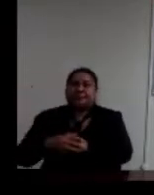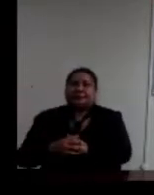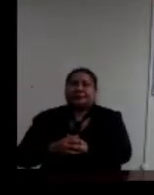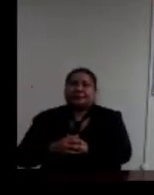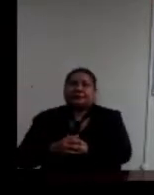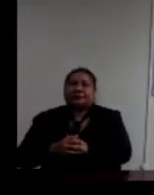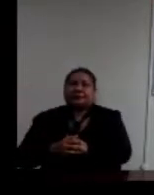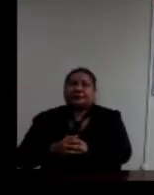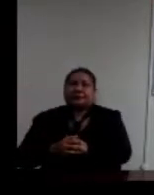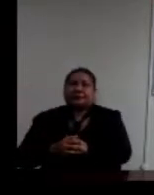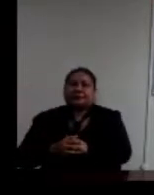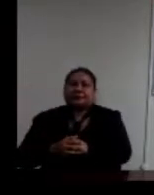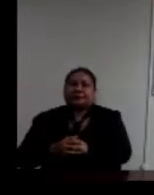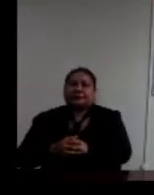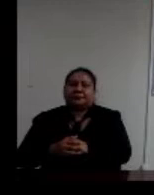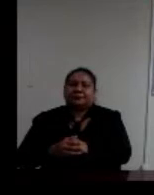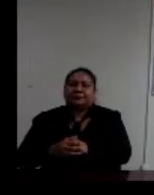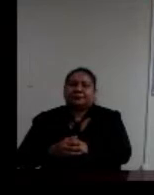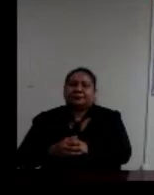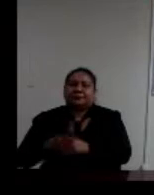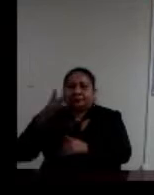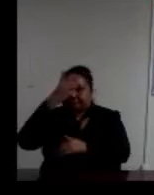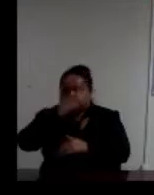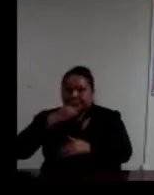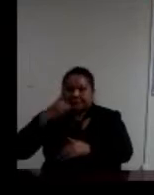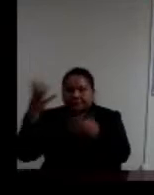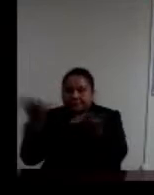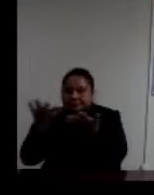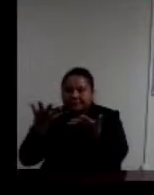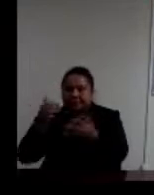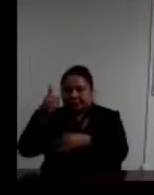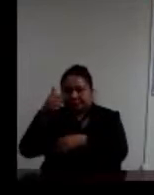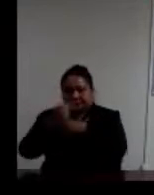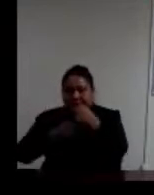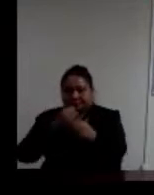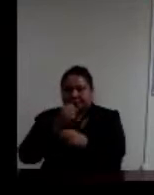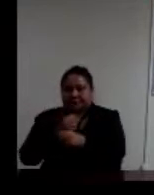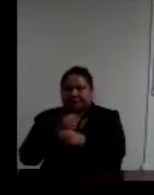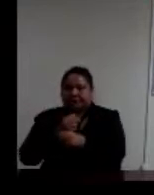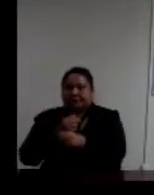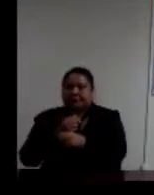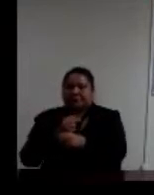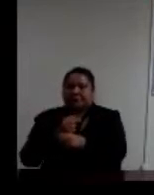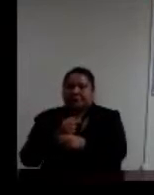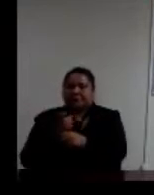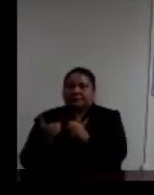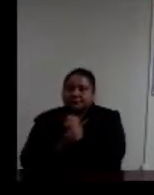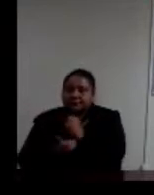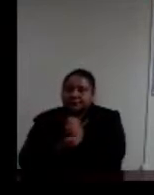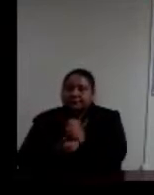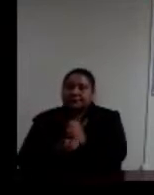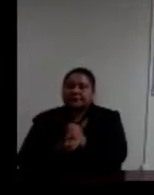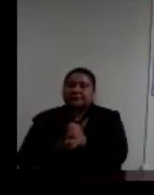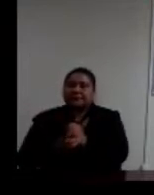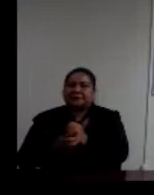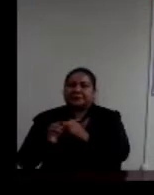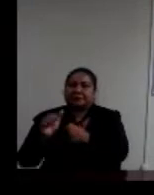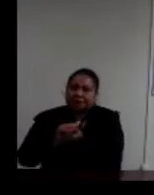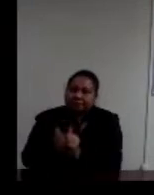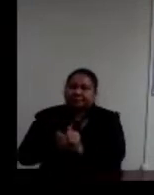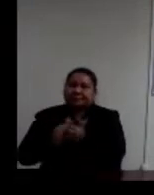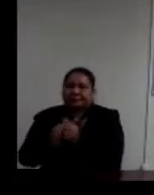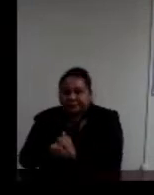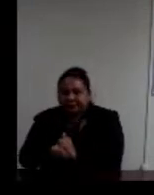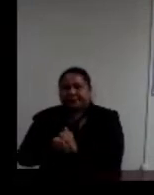vida. ¿Qué significa esto? Si hacemos el diagnóstico a los 6 años, los síntomas se van modificando a través de la vida. No es lo mismo